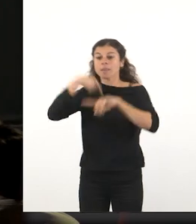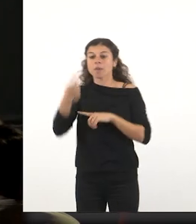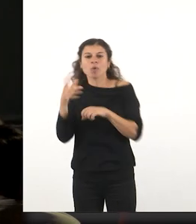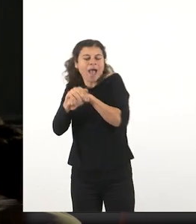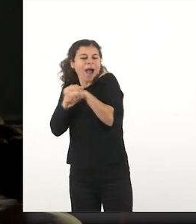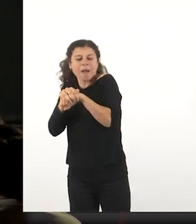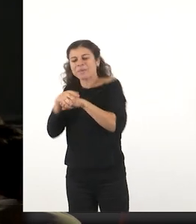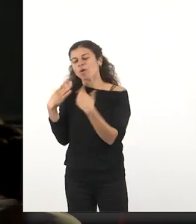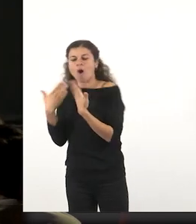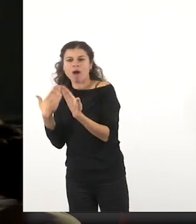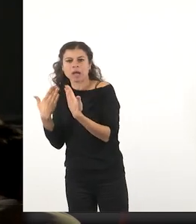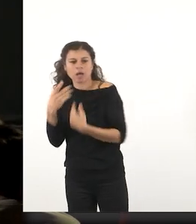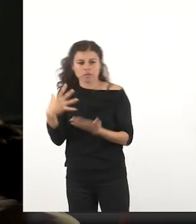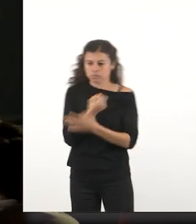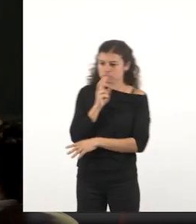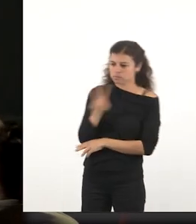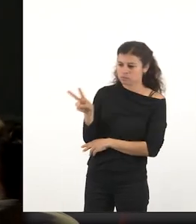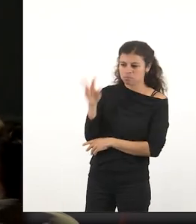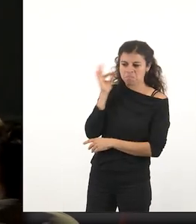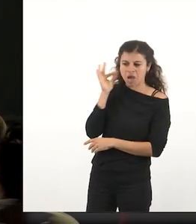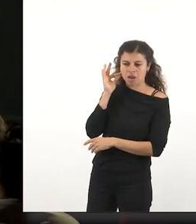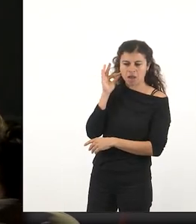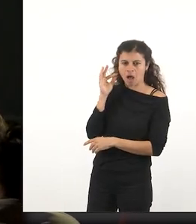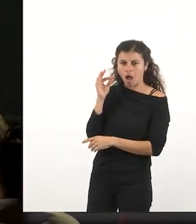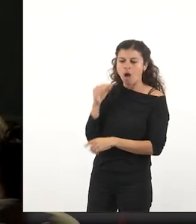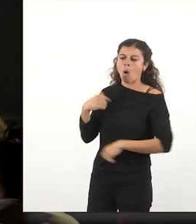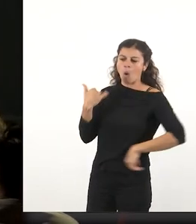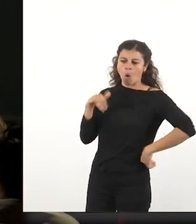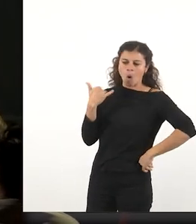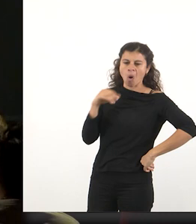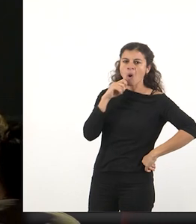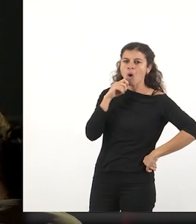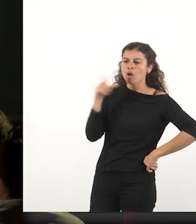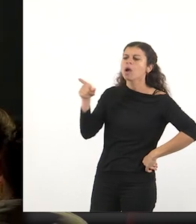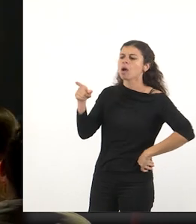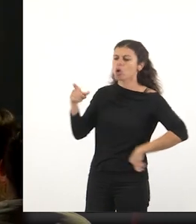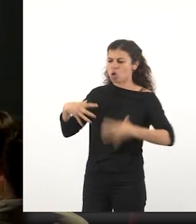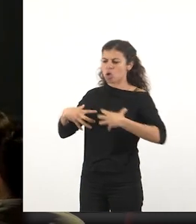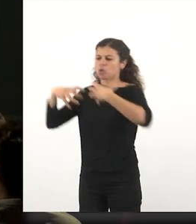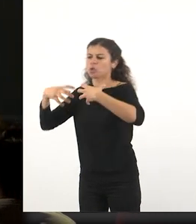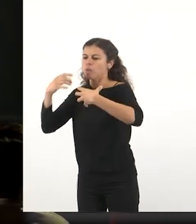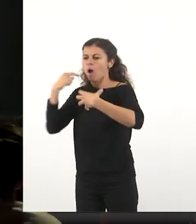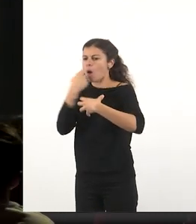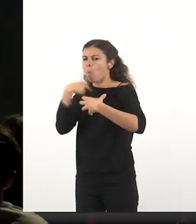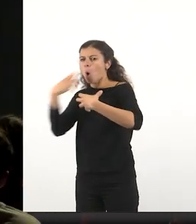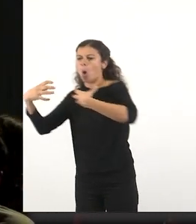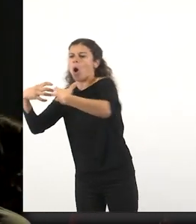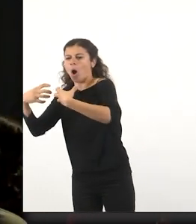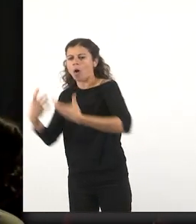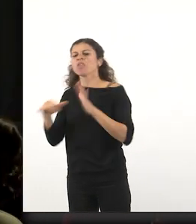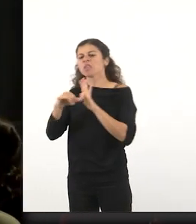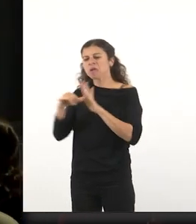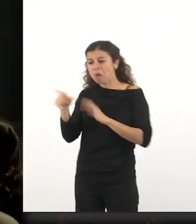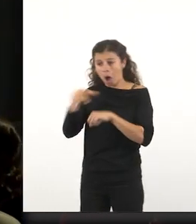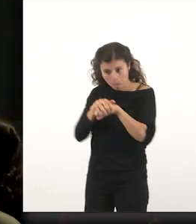miramos a María como, tía, joder, macho. Él está metiendo las tetas en la boca al colega, ¿no? Ese es su amigo, ¿no? Luego dice